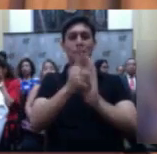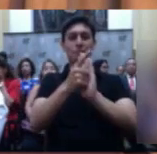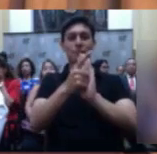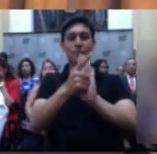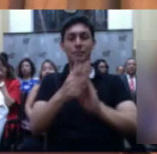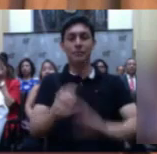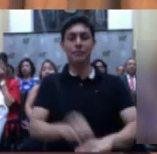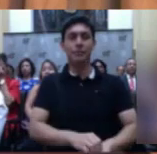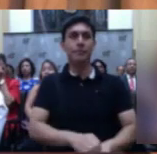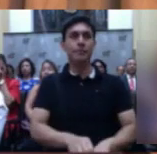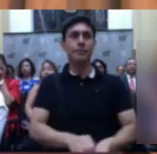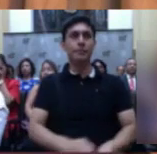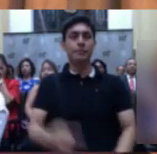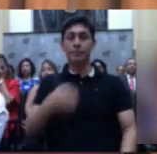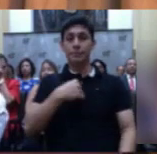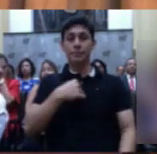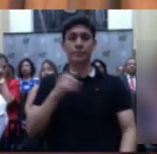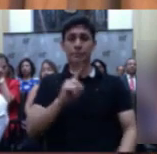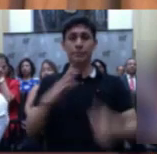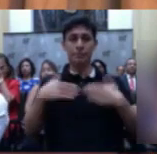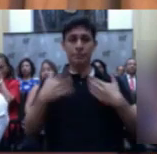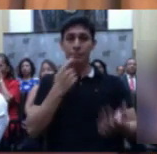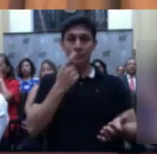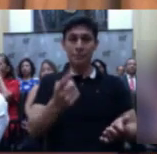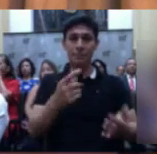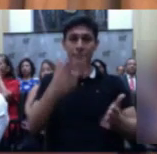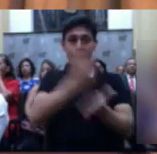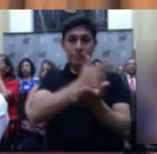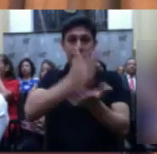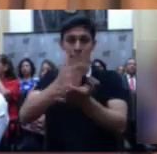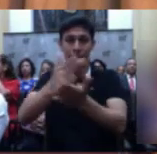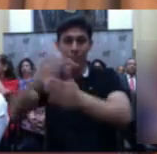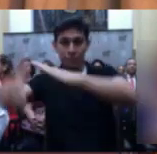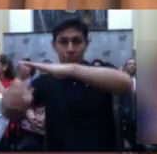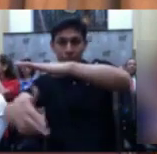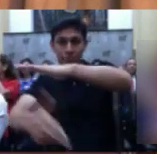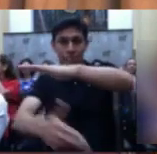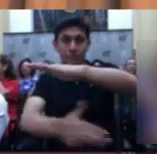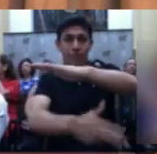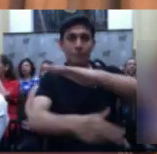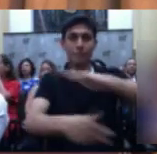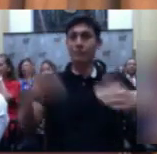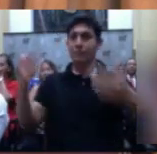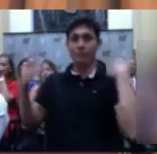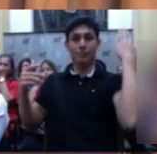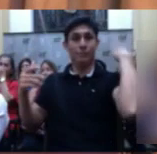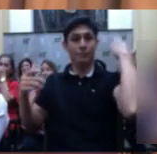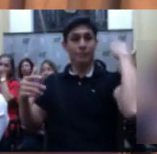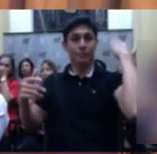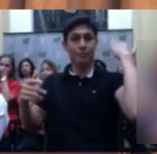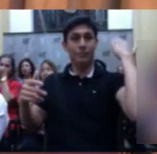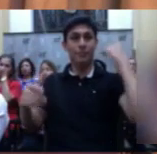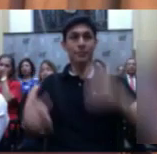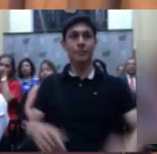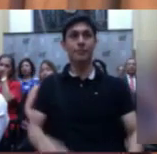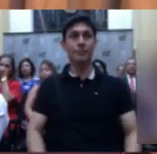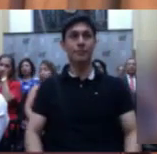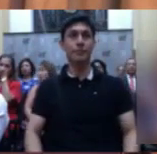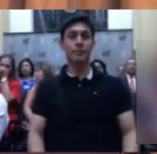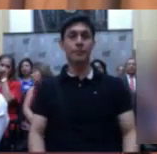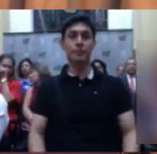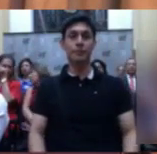No puedo dejar de mencionar los estacionamientos subterráneos que están aquí a la espalda de mi persona y delante de